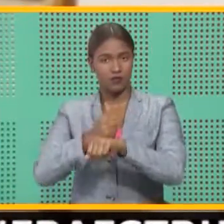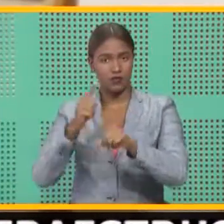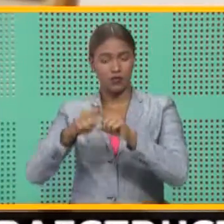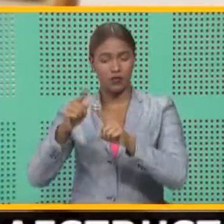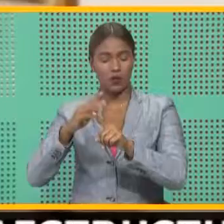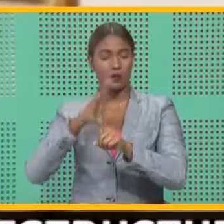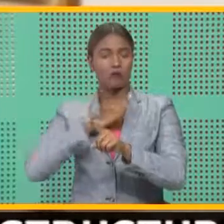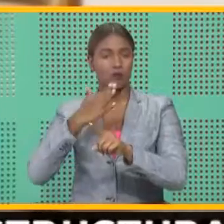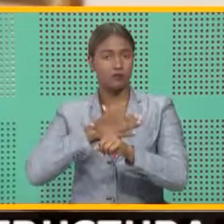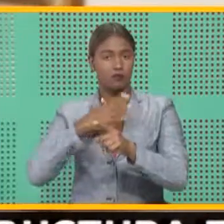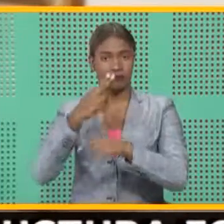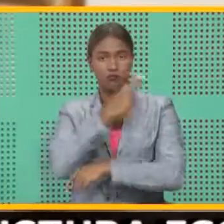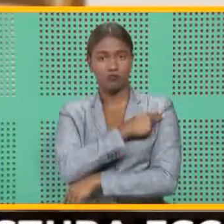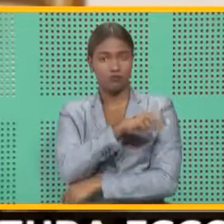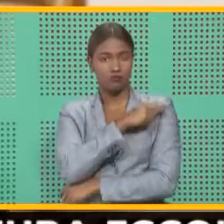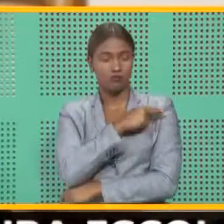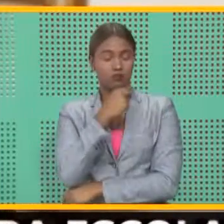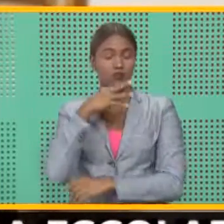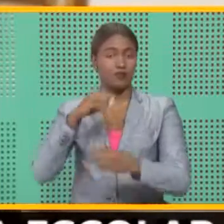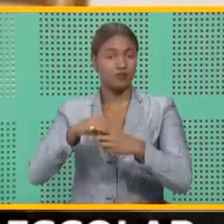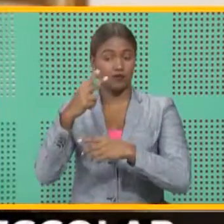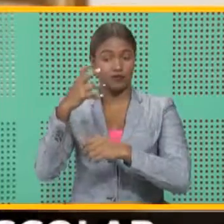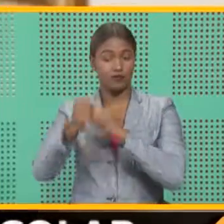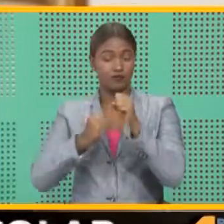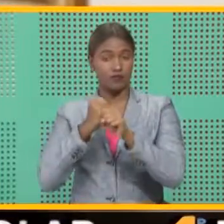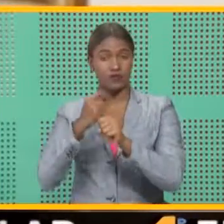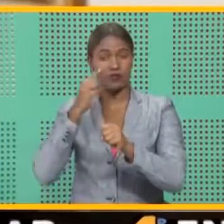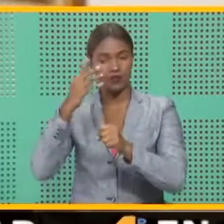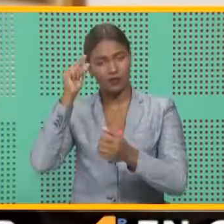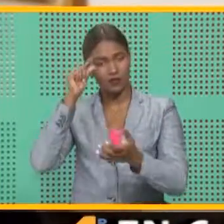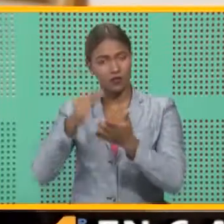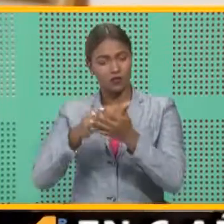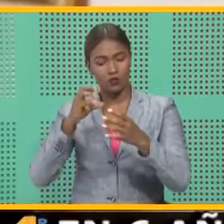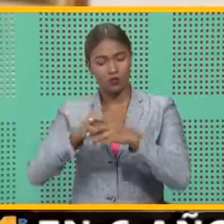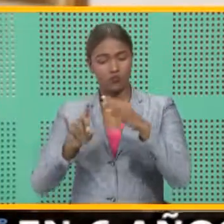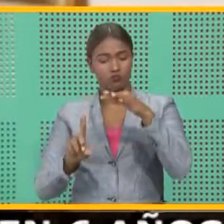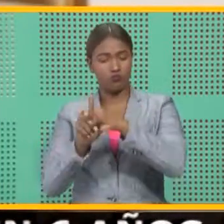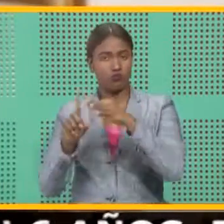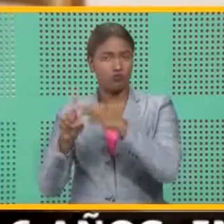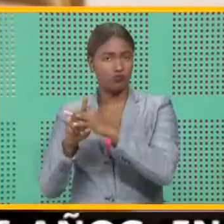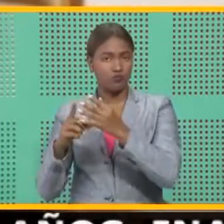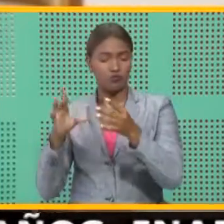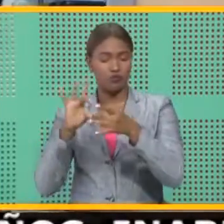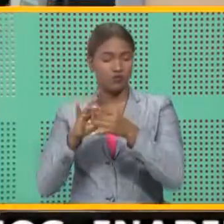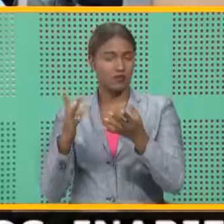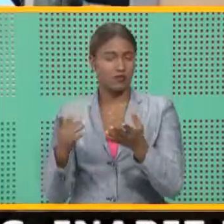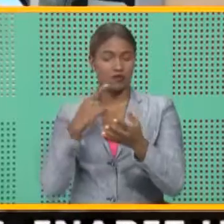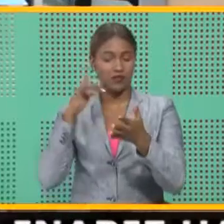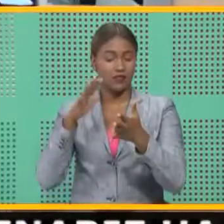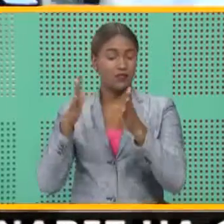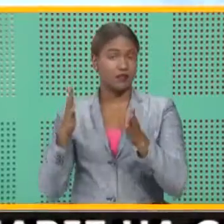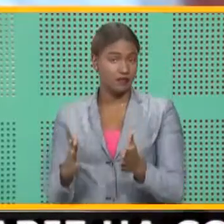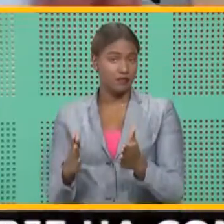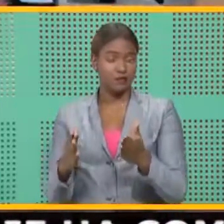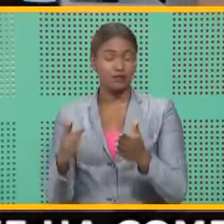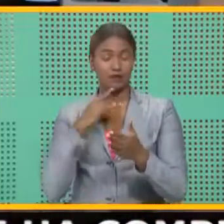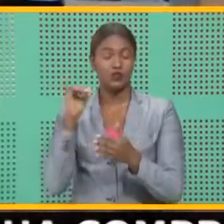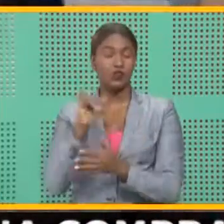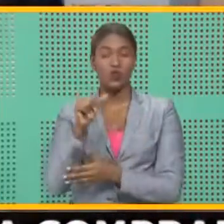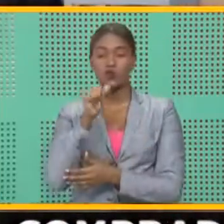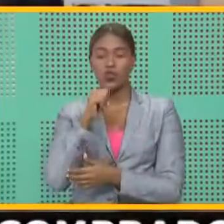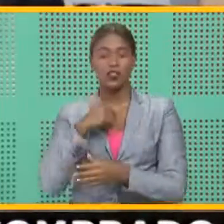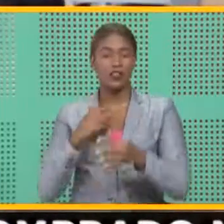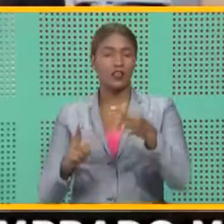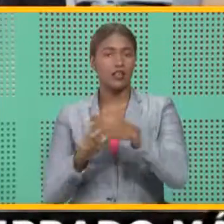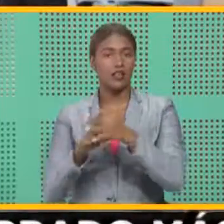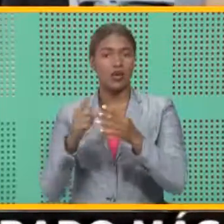propios hospitales en tres años se gradúa una generación de estudiantes y no ha visto